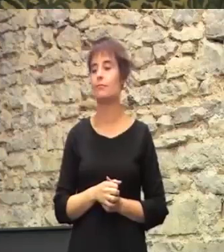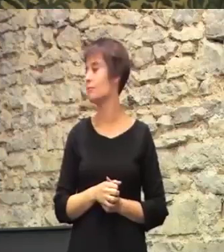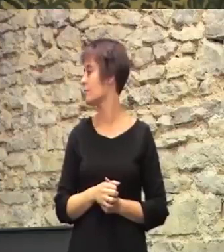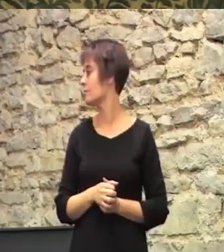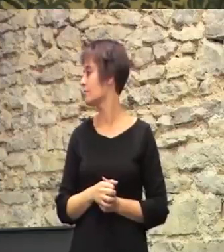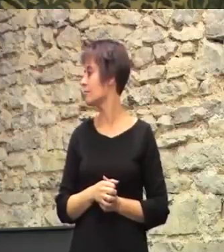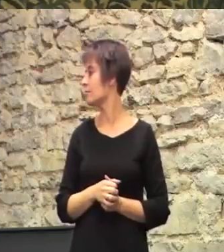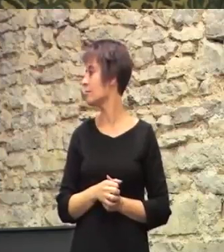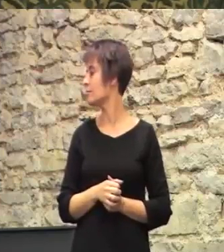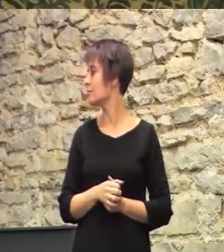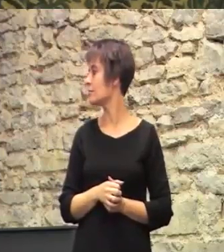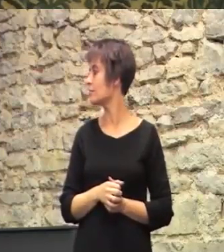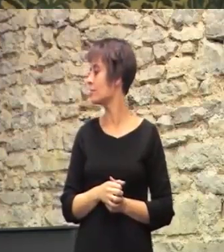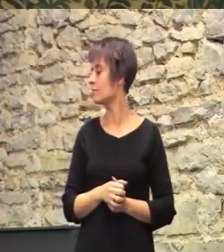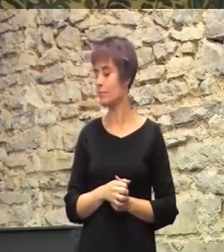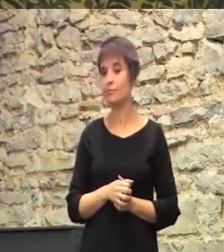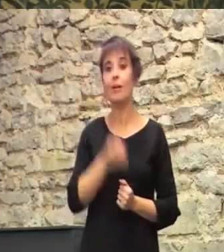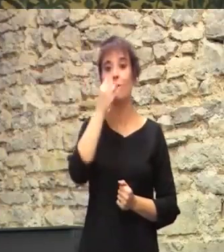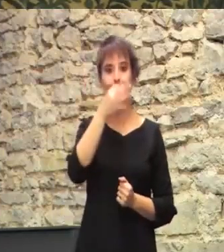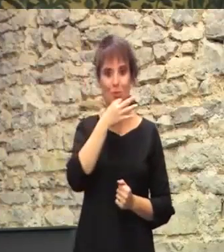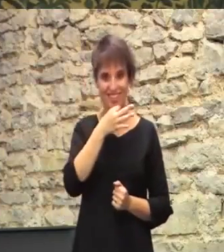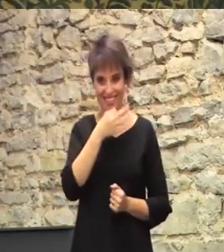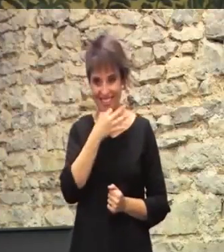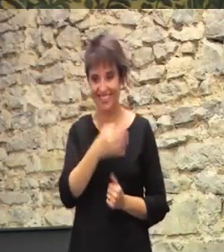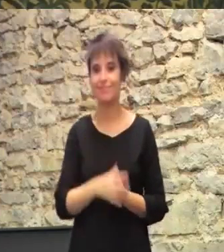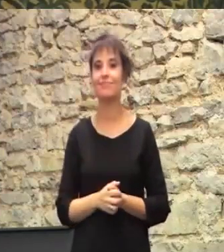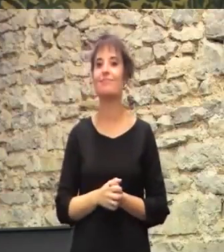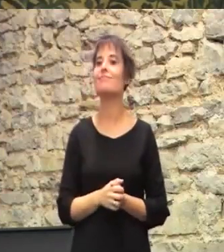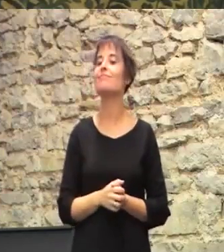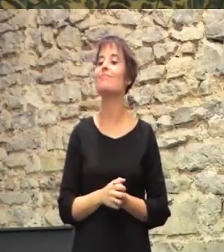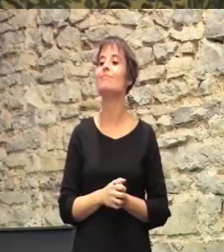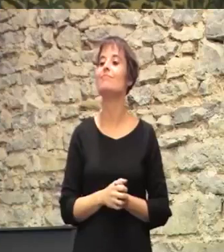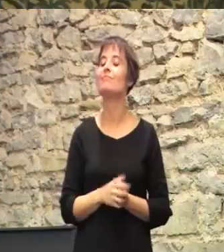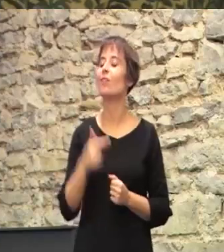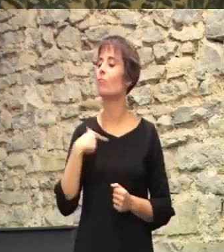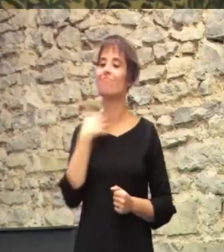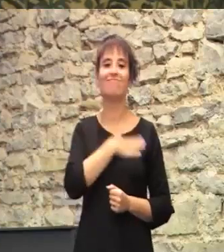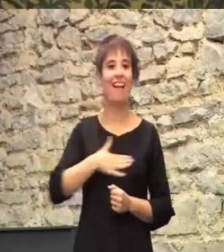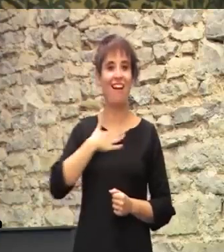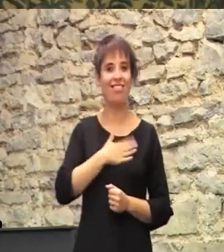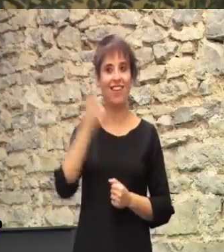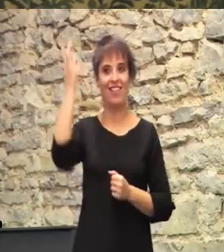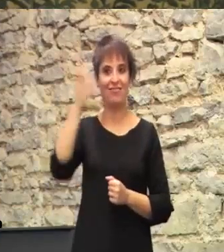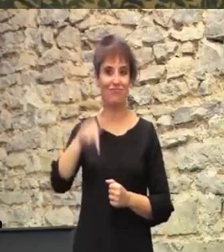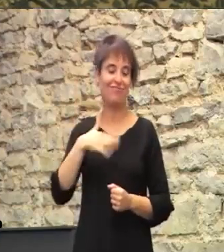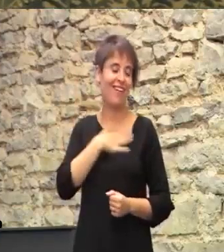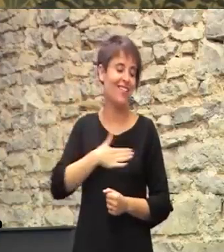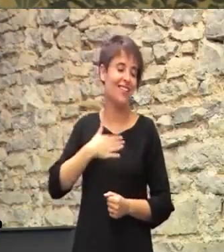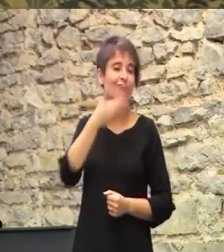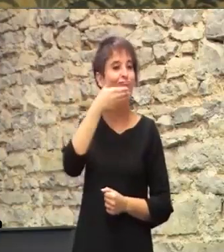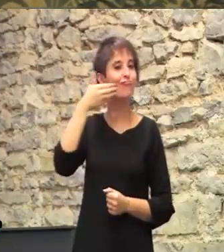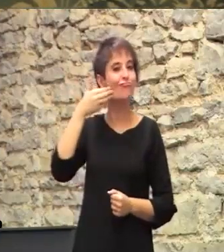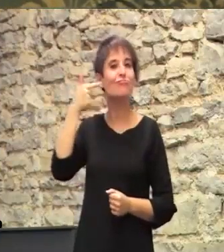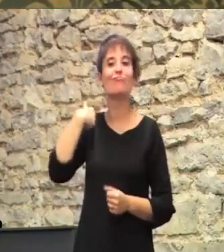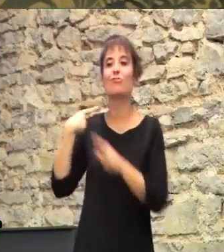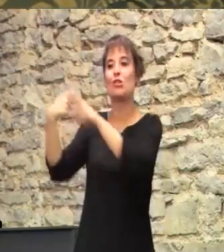ah muy buenas tardes encantada de estar aquí y con mucho gusto también